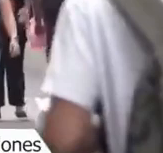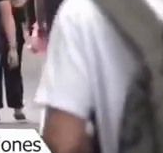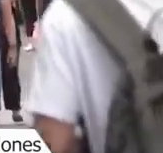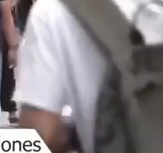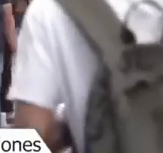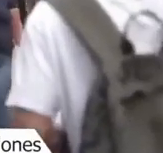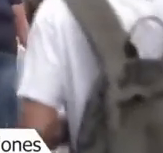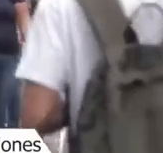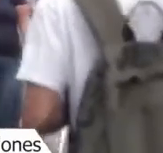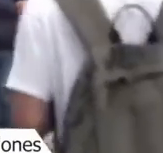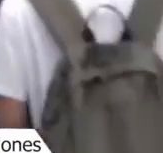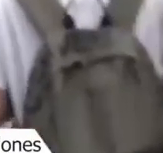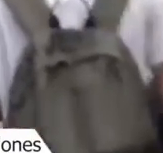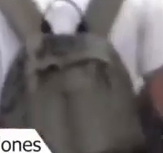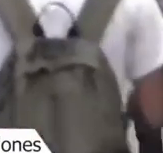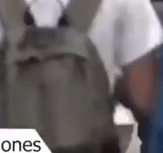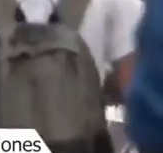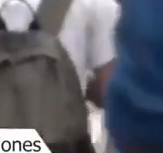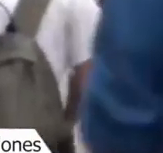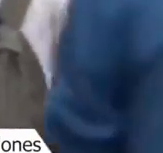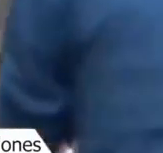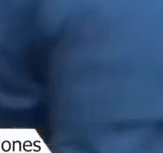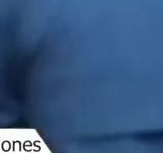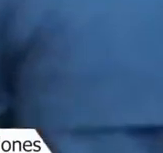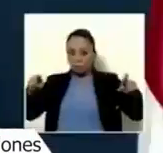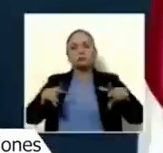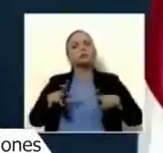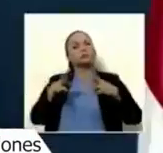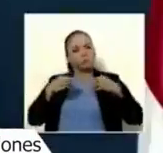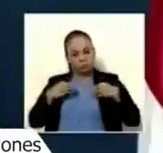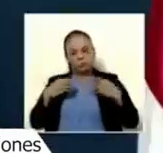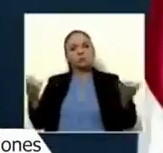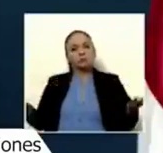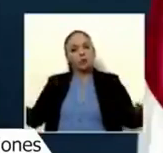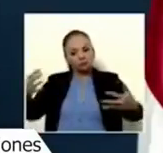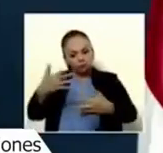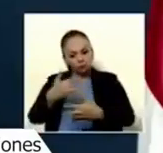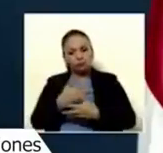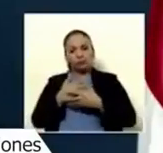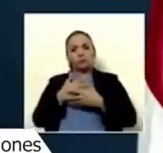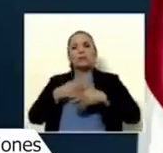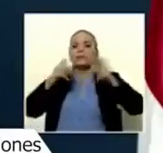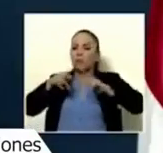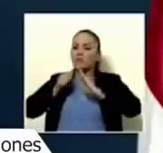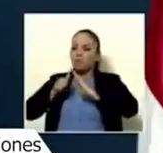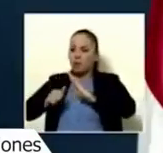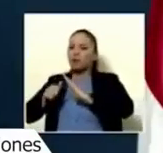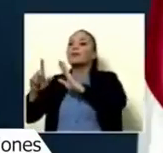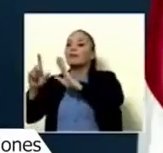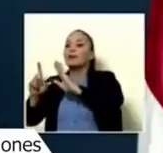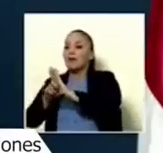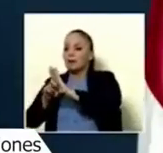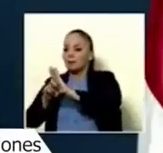Costa Rica mantendrá los brazos abiertos a los refugiados legítimos,